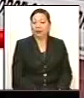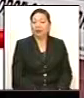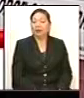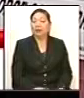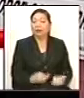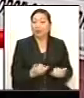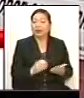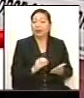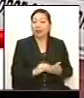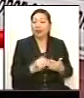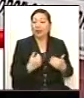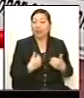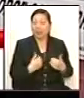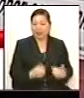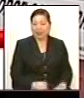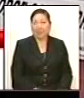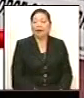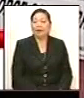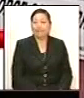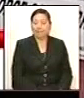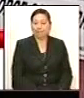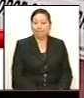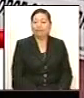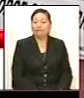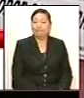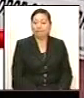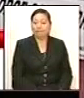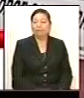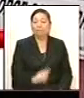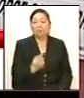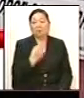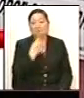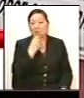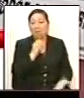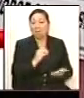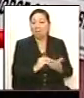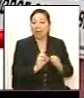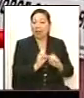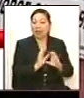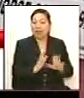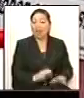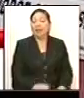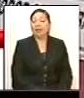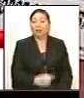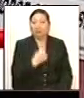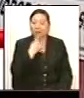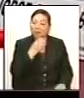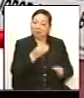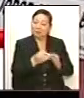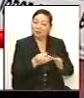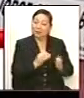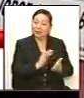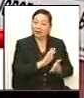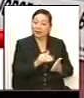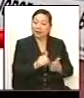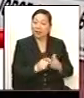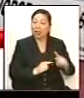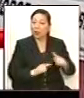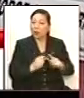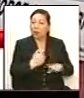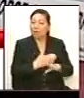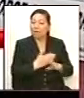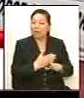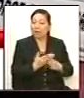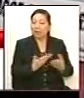Ese es el eje matriz de todas las cosas. Solamente para una aclaración, para tener algún conocimiento previo, para tomar alguna